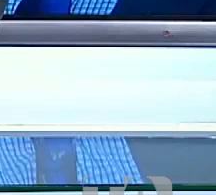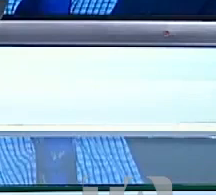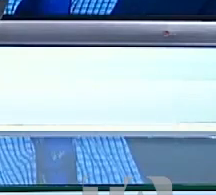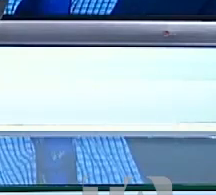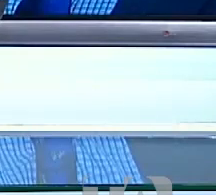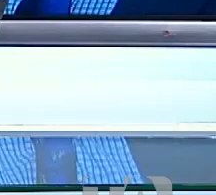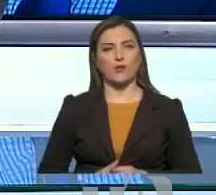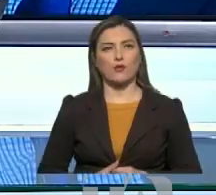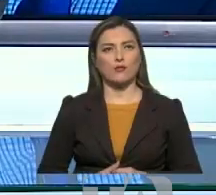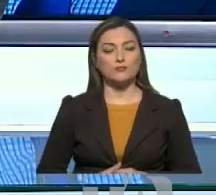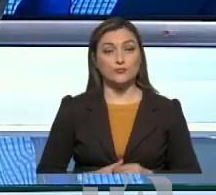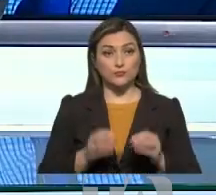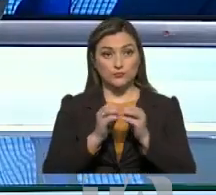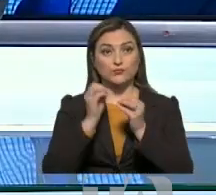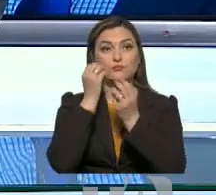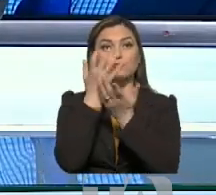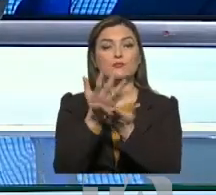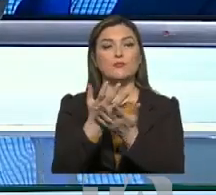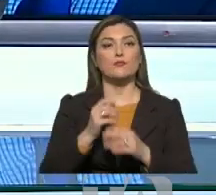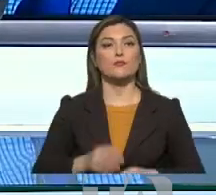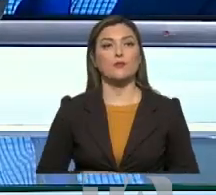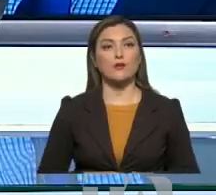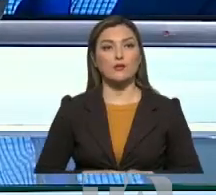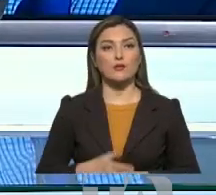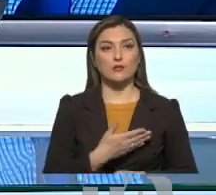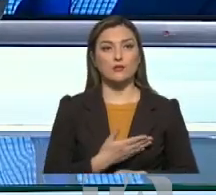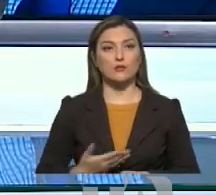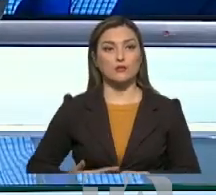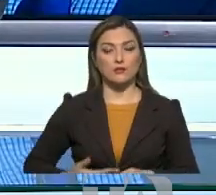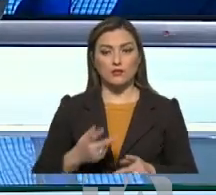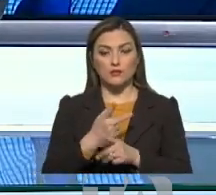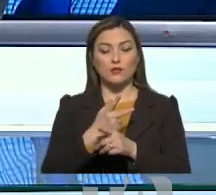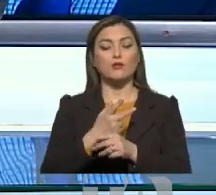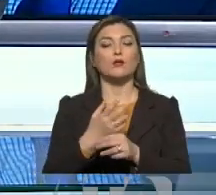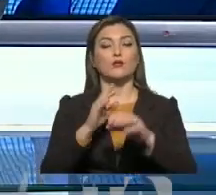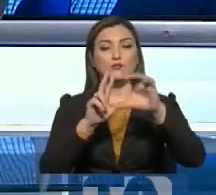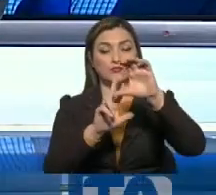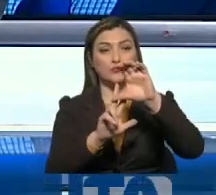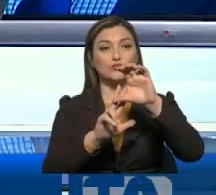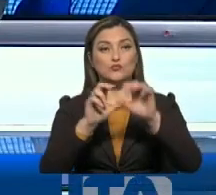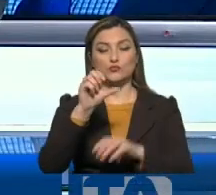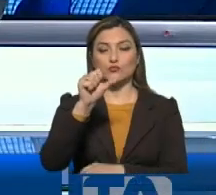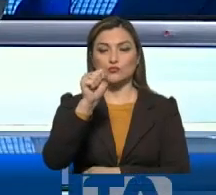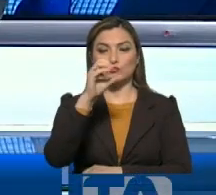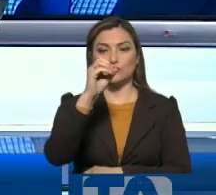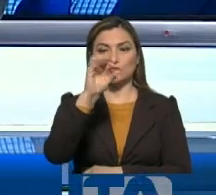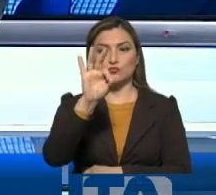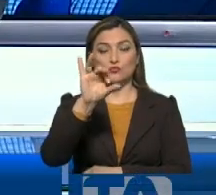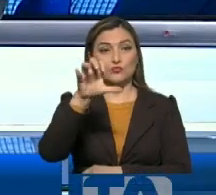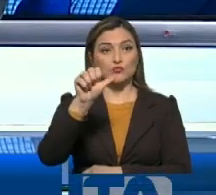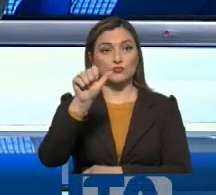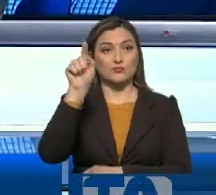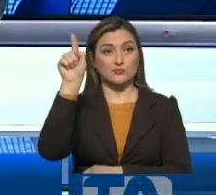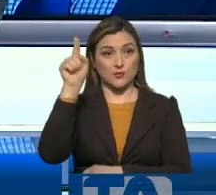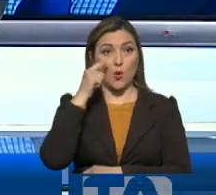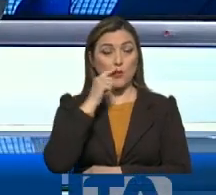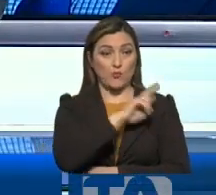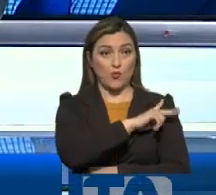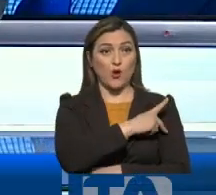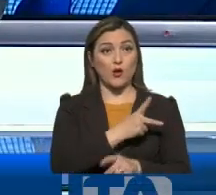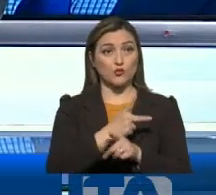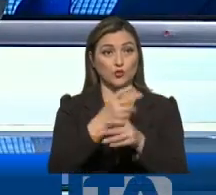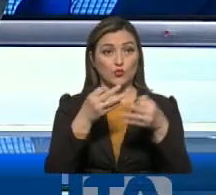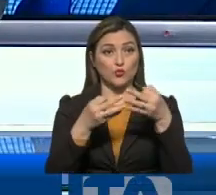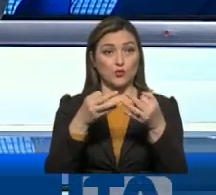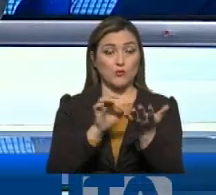estamos en eso con más información según la presidenta del consejo de participación sofía almeida la remoción de fausto murillo como vocal de la